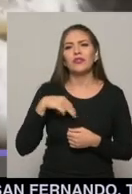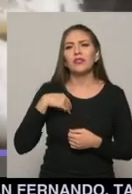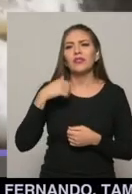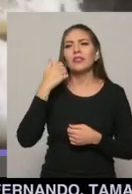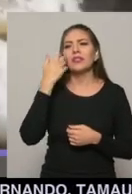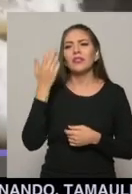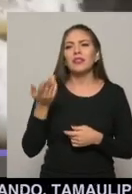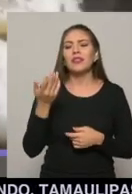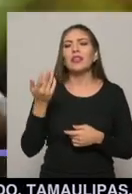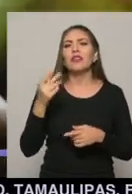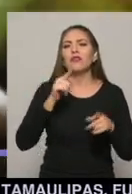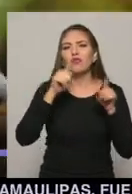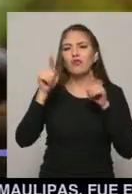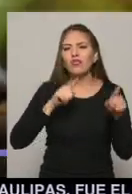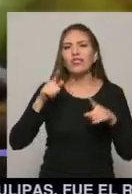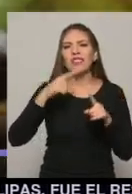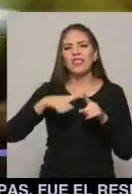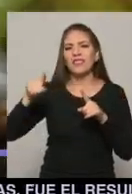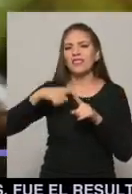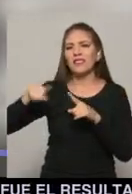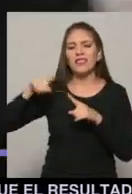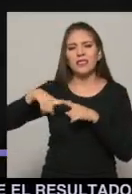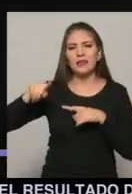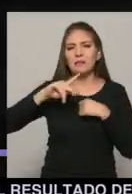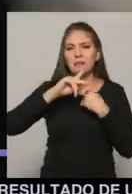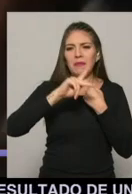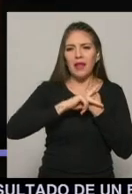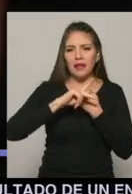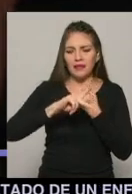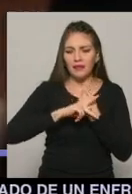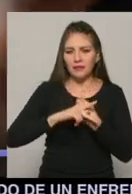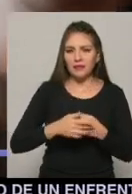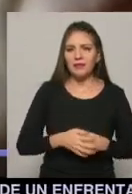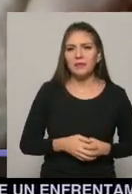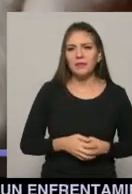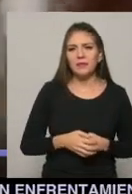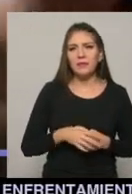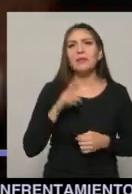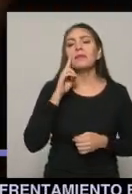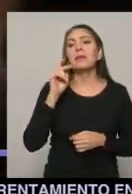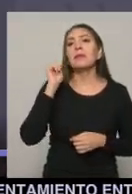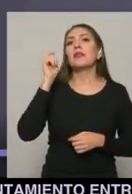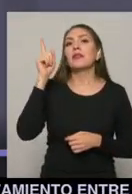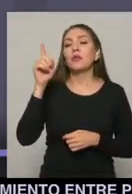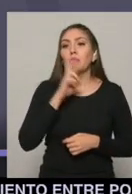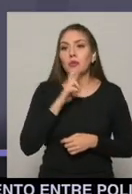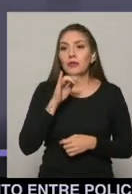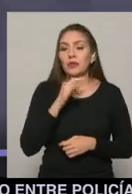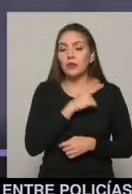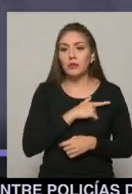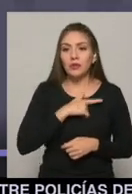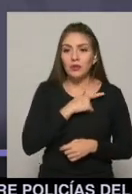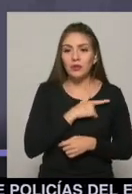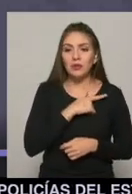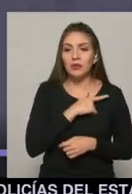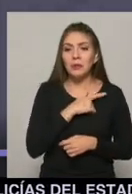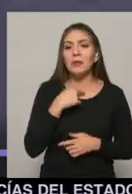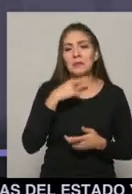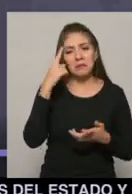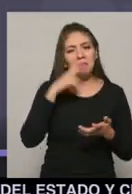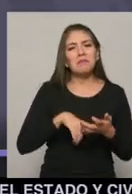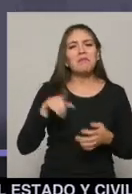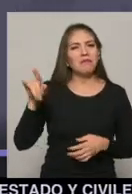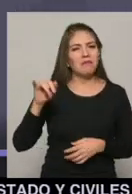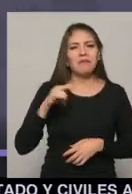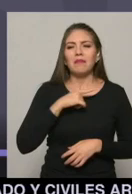a cada país. Bueno, ahora los rusos a ver cómo lo reciben. Yo creo que se van a quedar con un muy buen sabor de